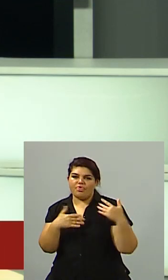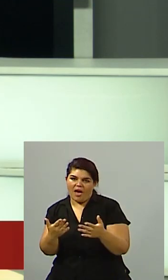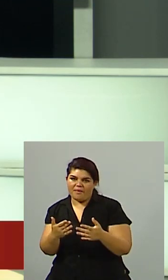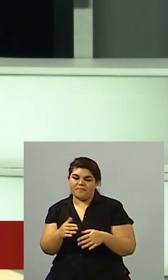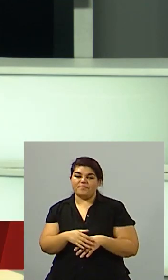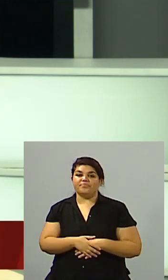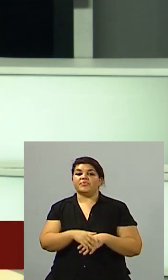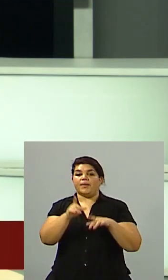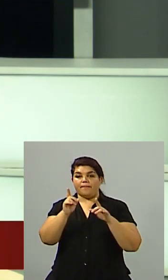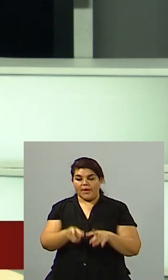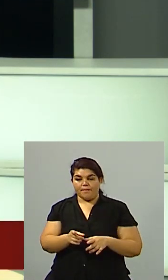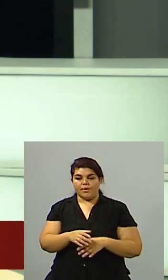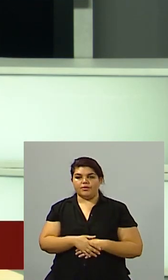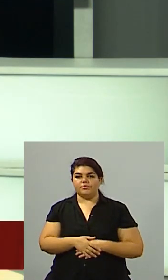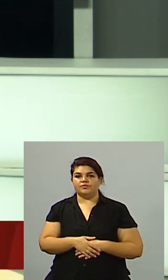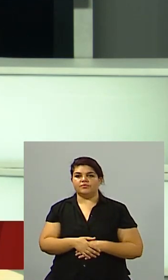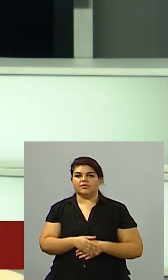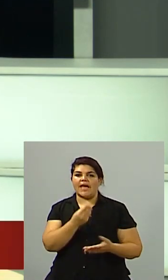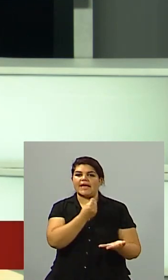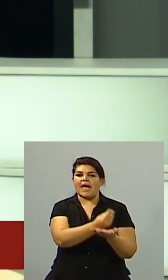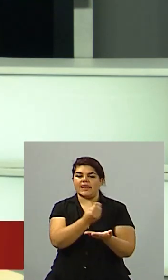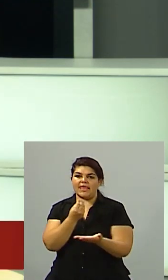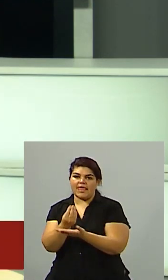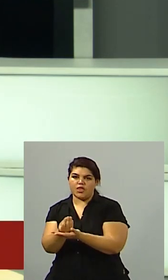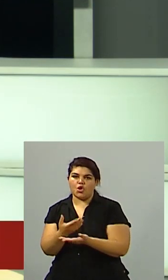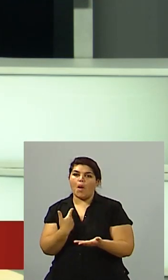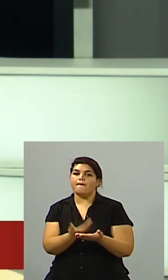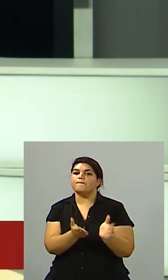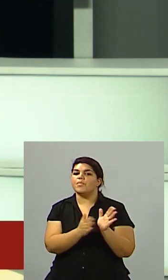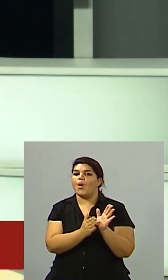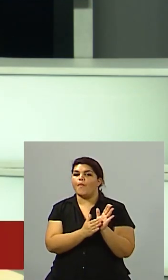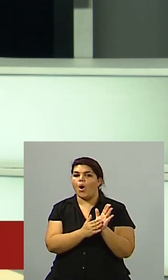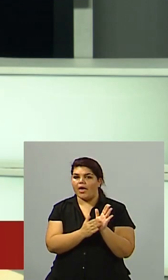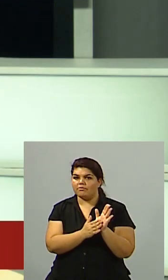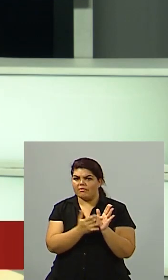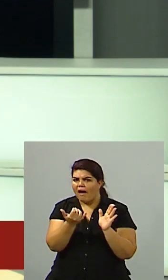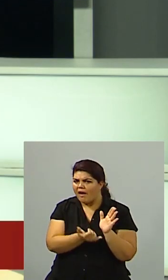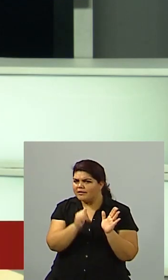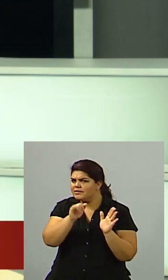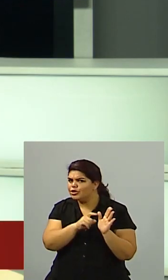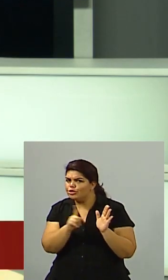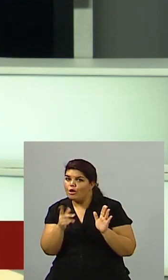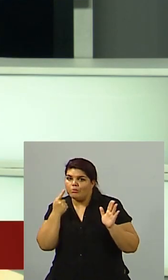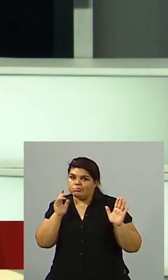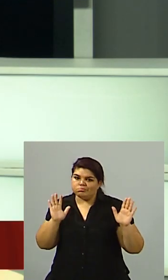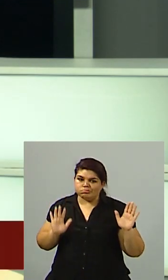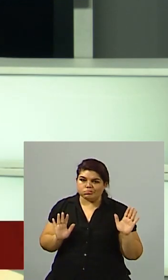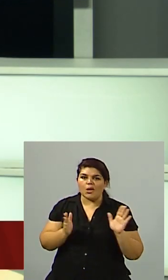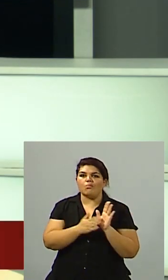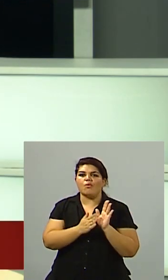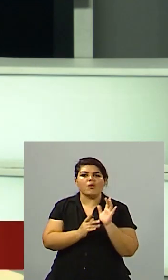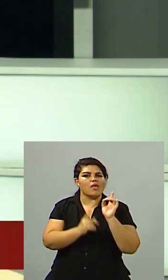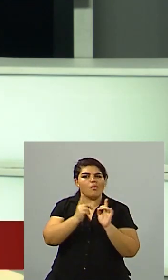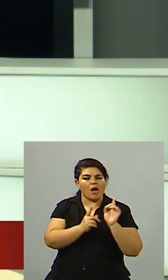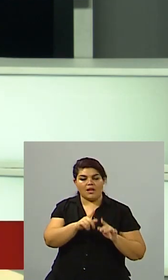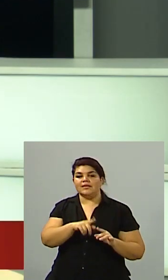un poco de los candidatos, de las propuestas, si es que las hay, y cómo ven el panorama pensando en esta elección. ¿Cómo